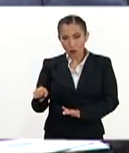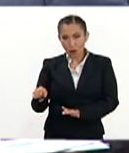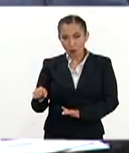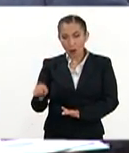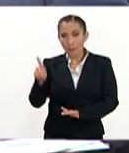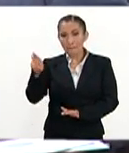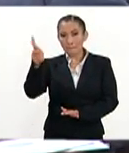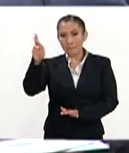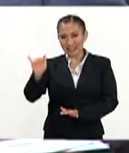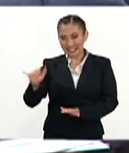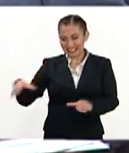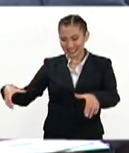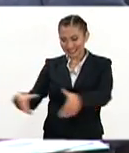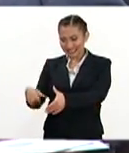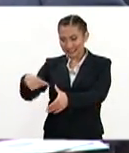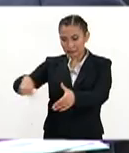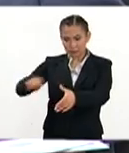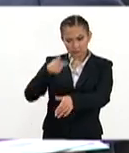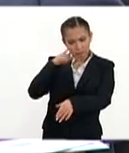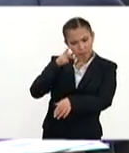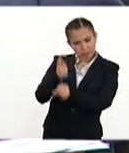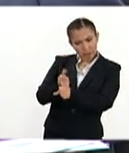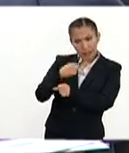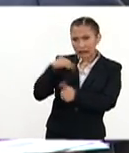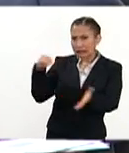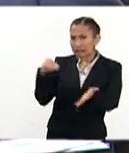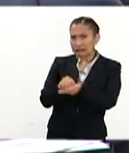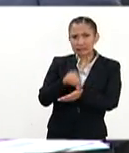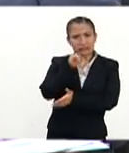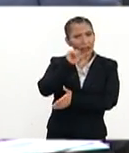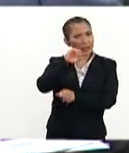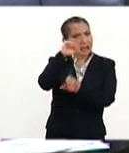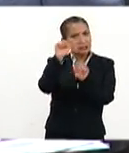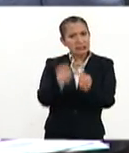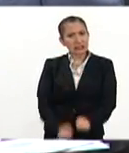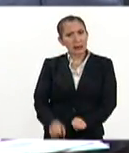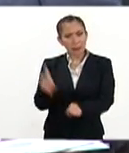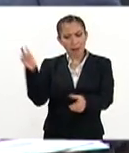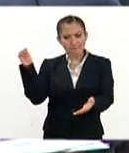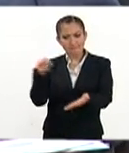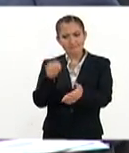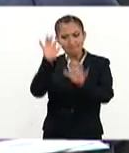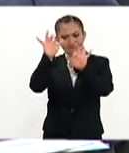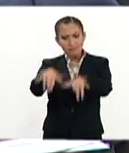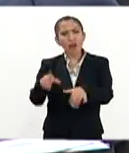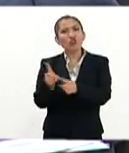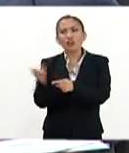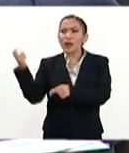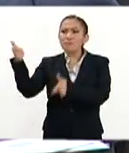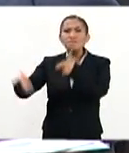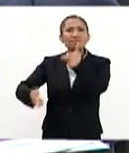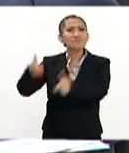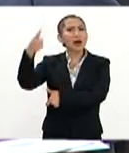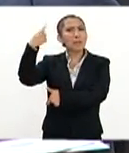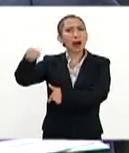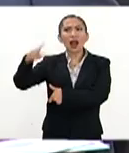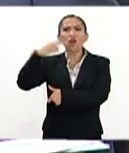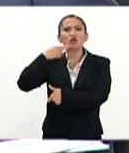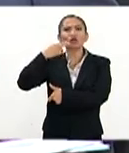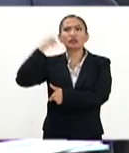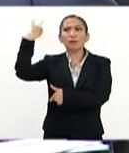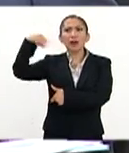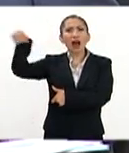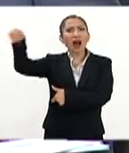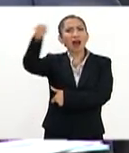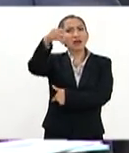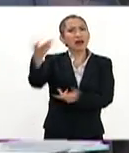del PRI hasta ahora no ha asentado en el Sistema Integral de Fiscalización de dónde provienen los recursos que utiliza